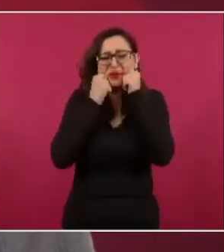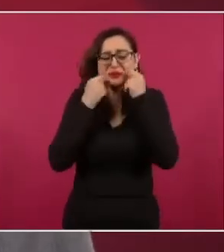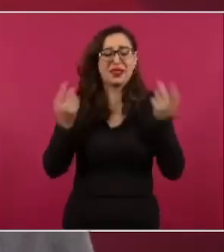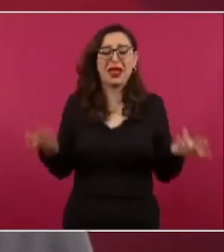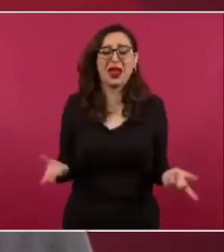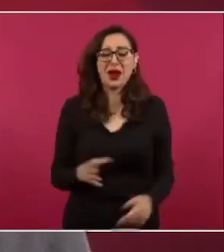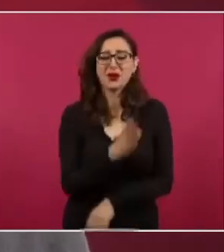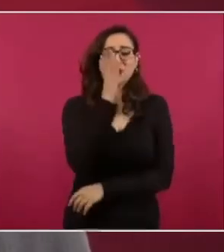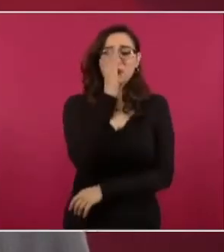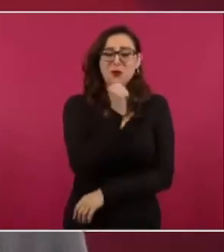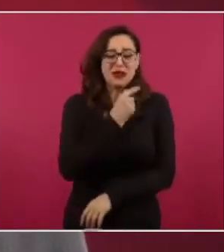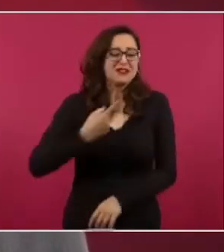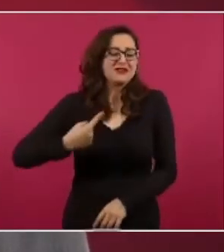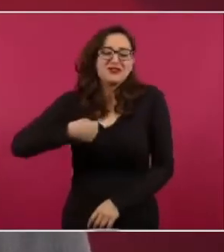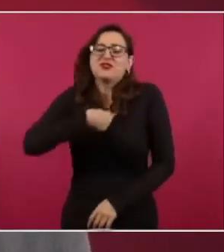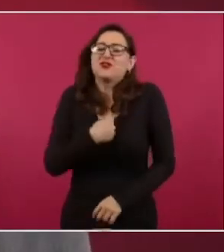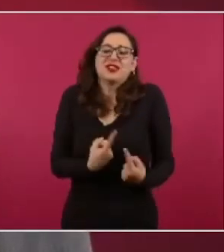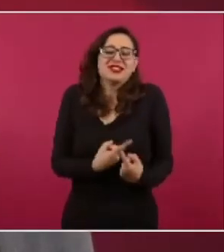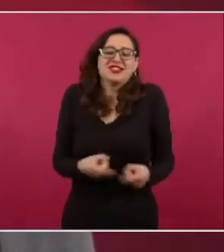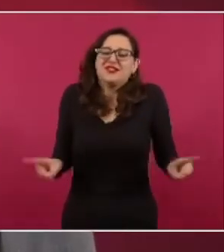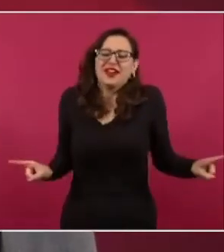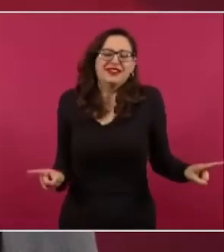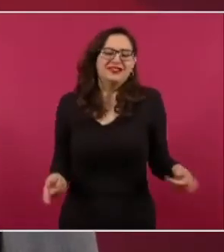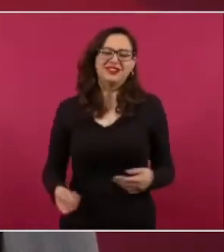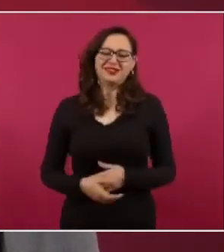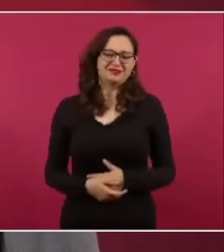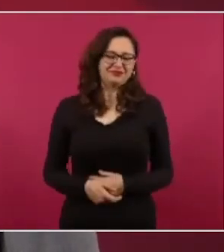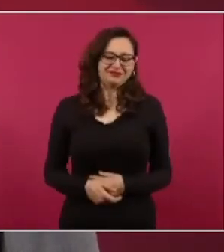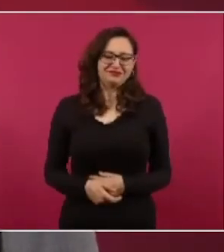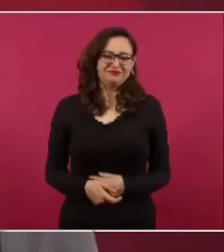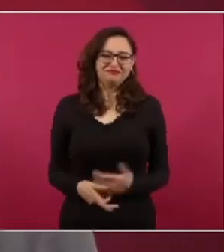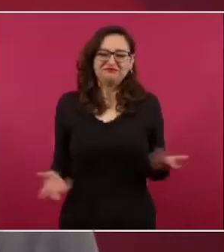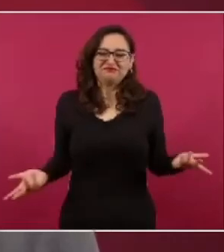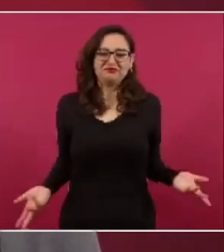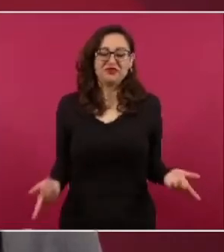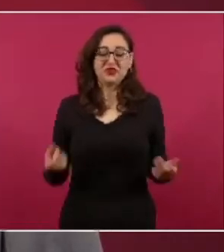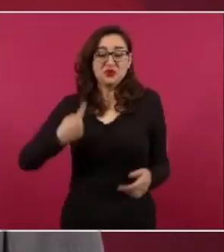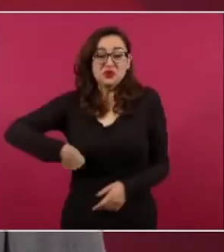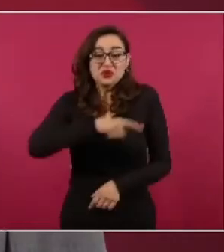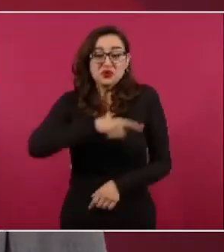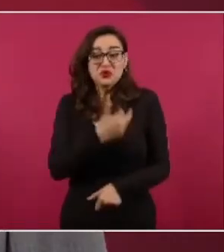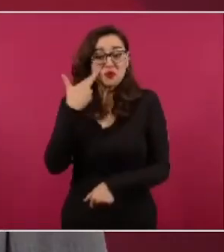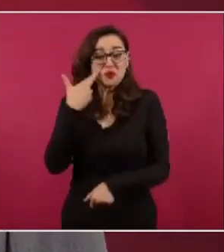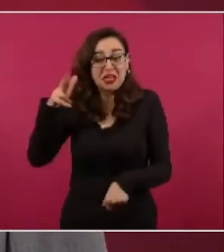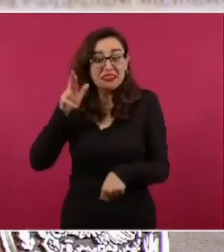porque no somos lo mismo, no somos ladrones.